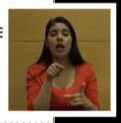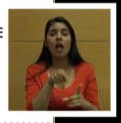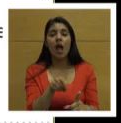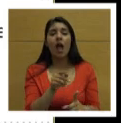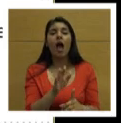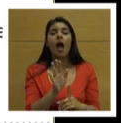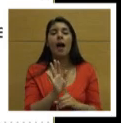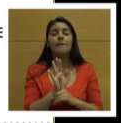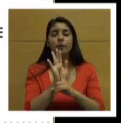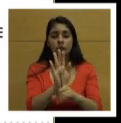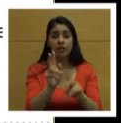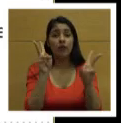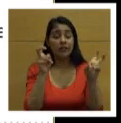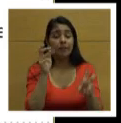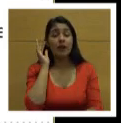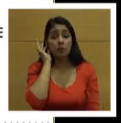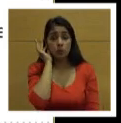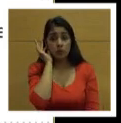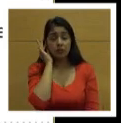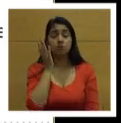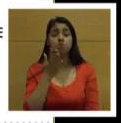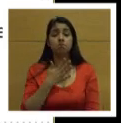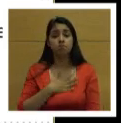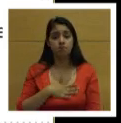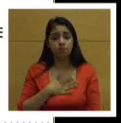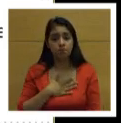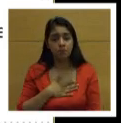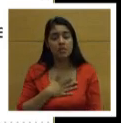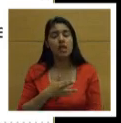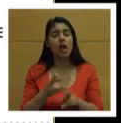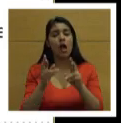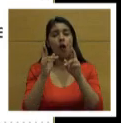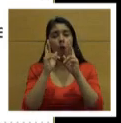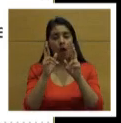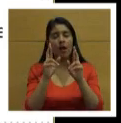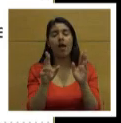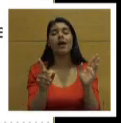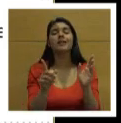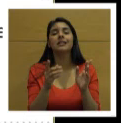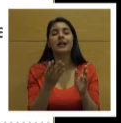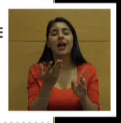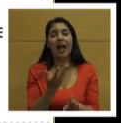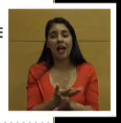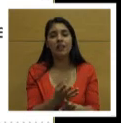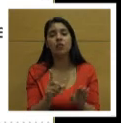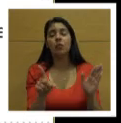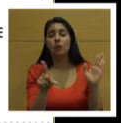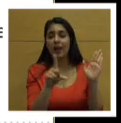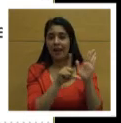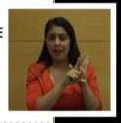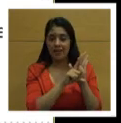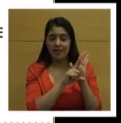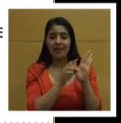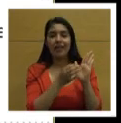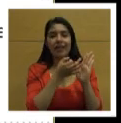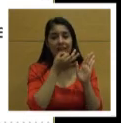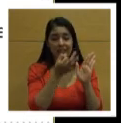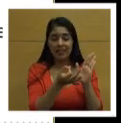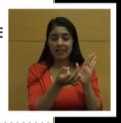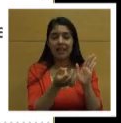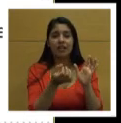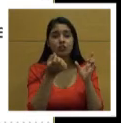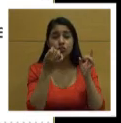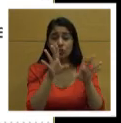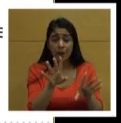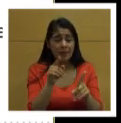el tema de la mujer, de la violencia. Me gustaría, ojalá, tener una ley, que diga relación con la violencia contra la mujer